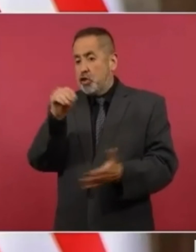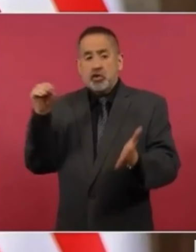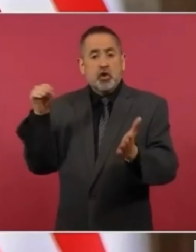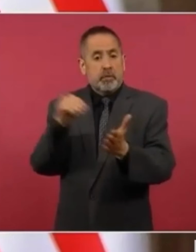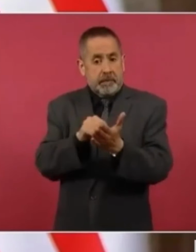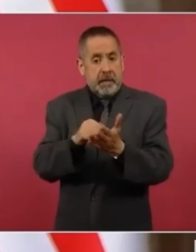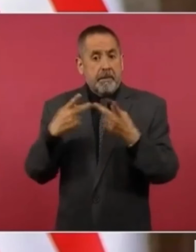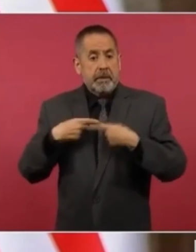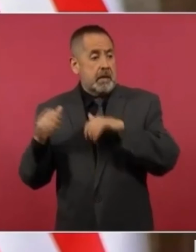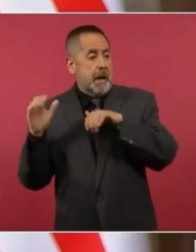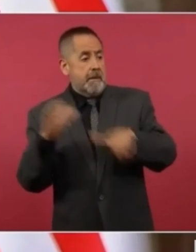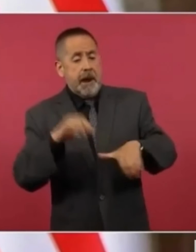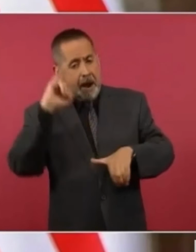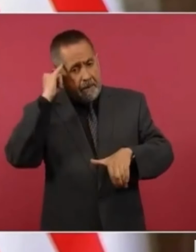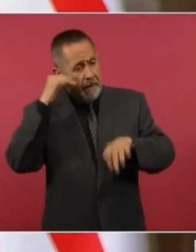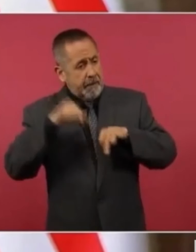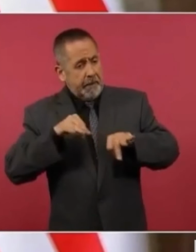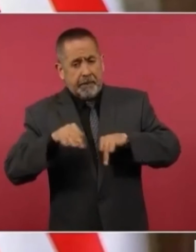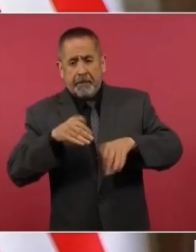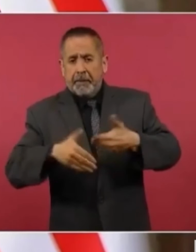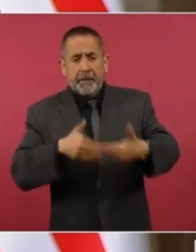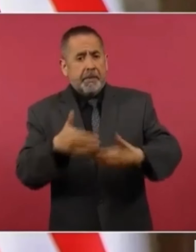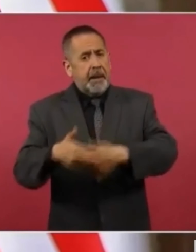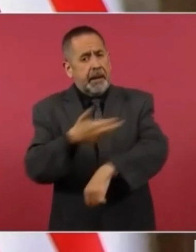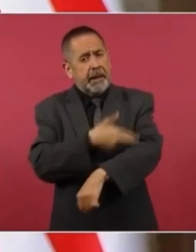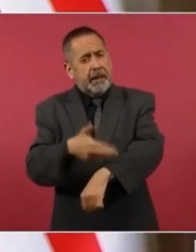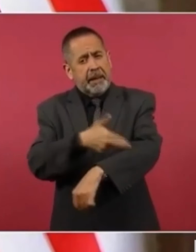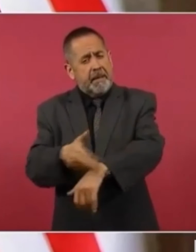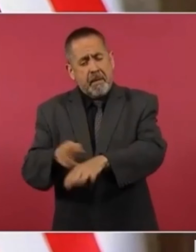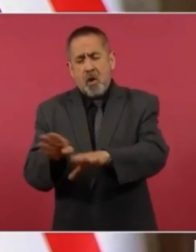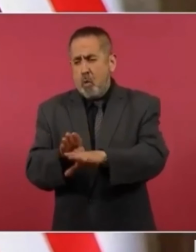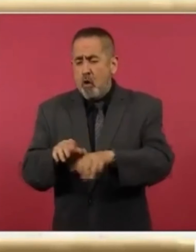mil campesinos, sembradores.